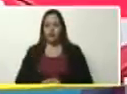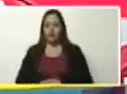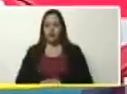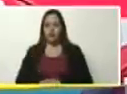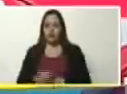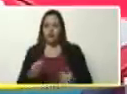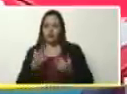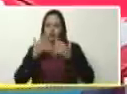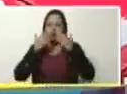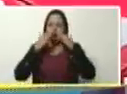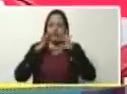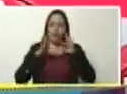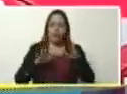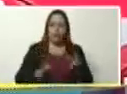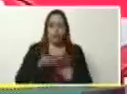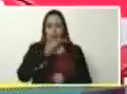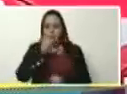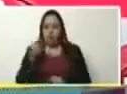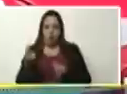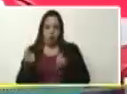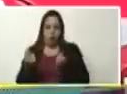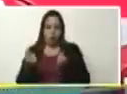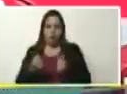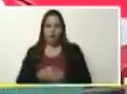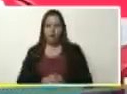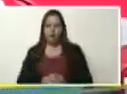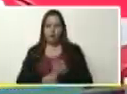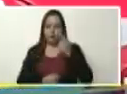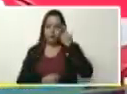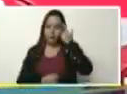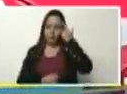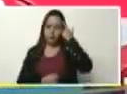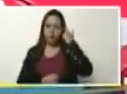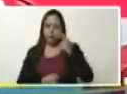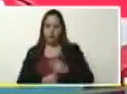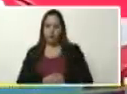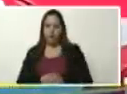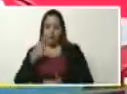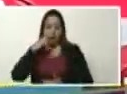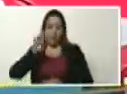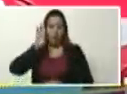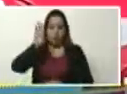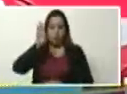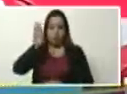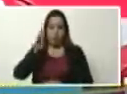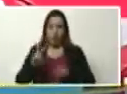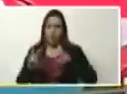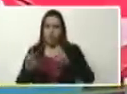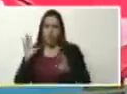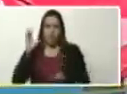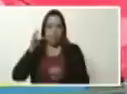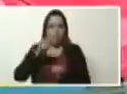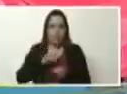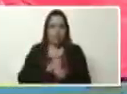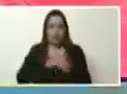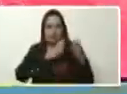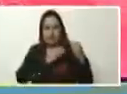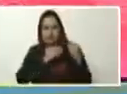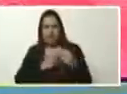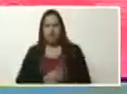respiran aires de recuperación, en que vamos viendo el futuro con una nueva esperanza